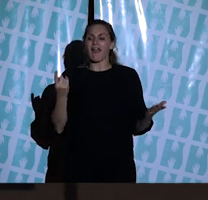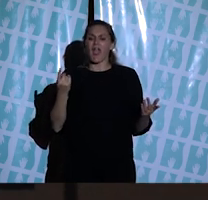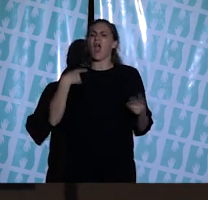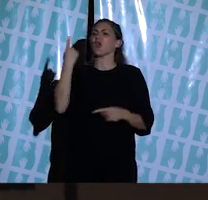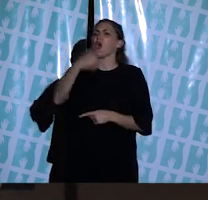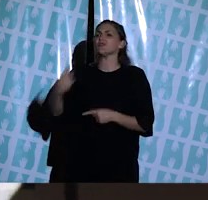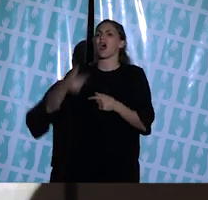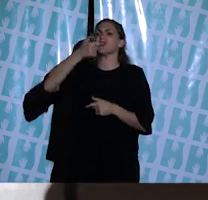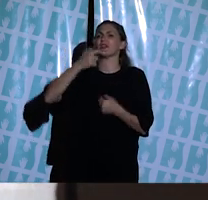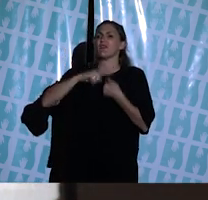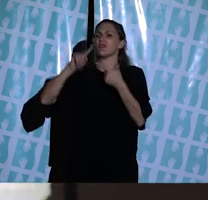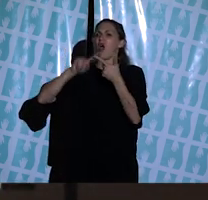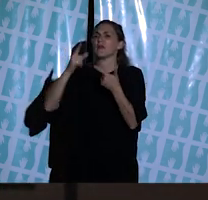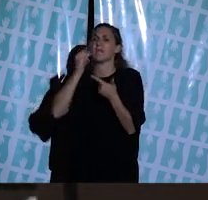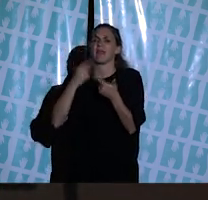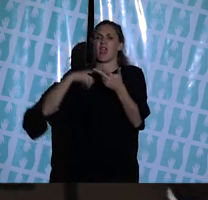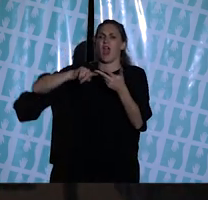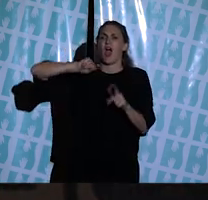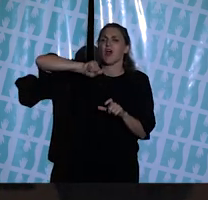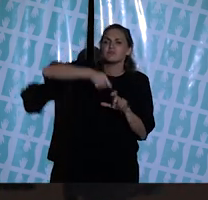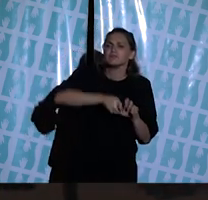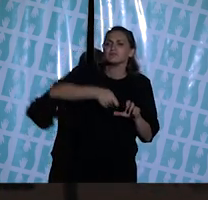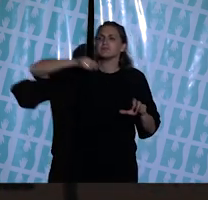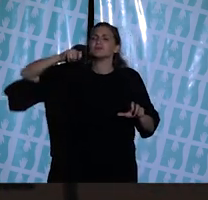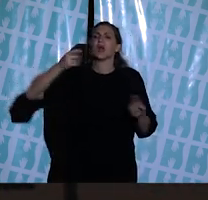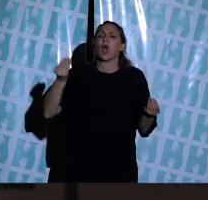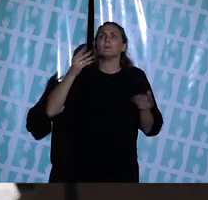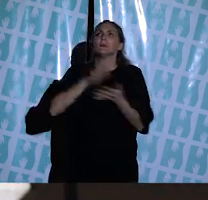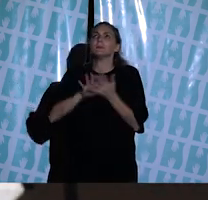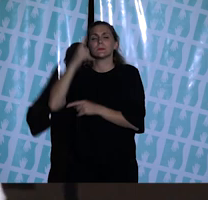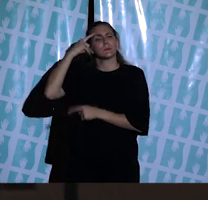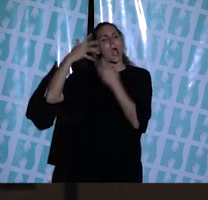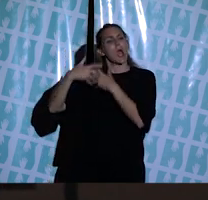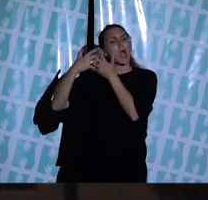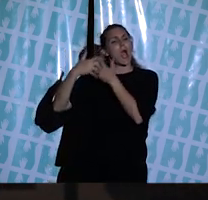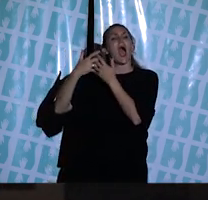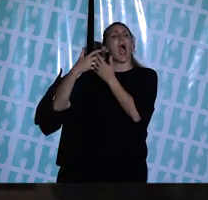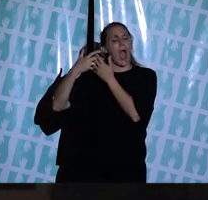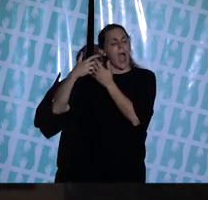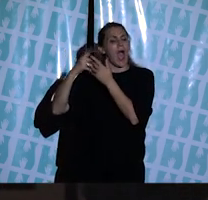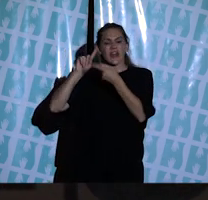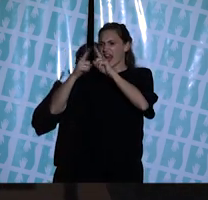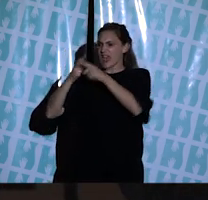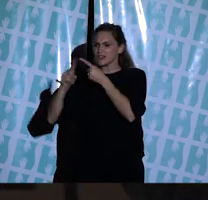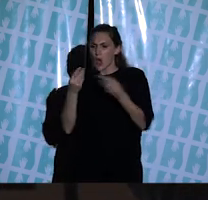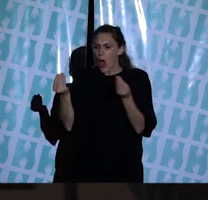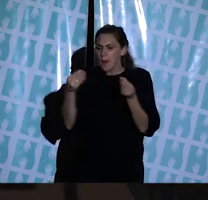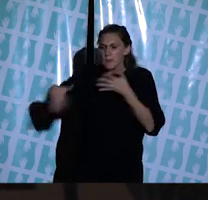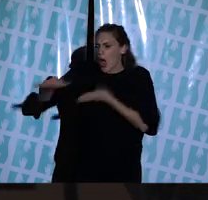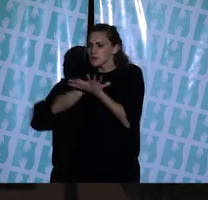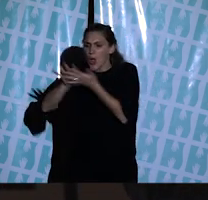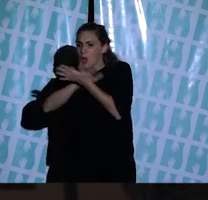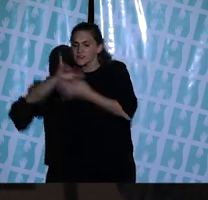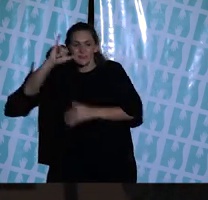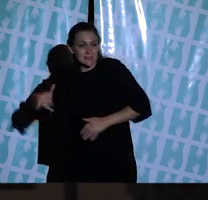las relacionamos unas con otras. Y en esas relaciones vamos construyendo nuestra realidad. Pero esa capacidad humana que